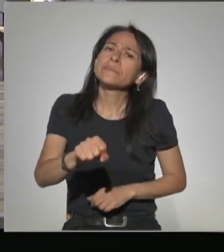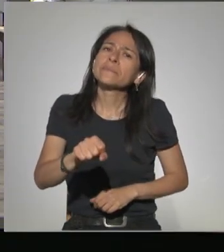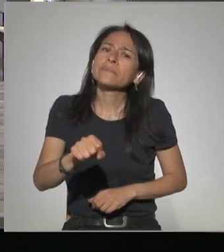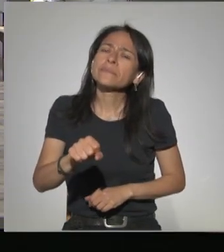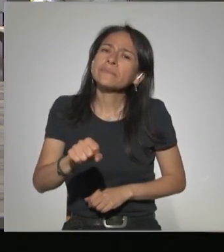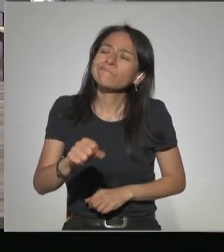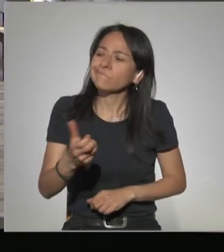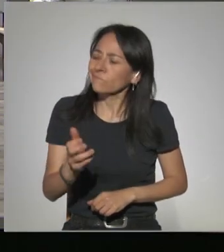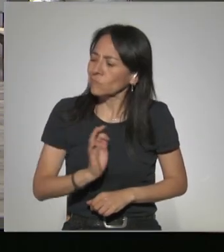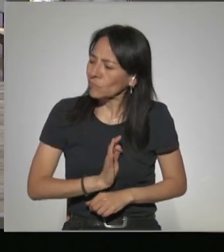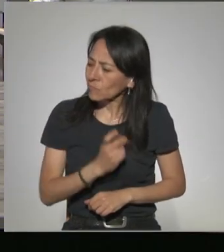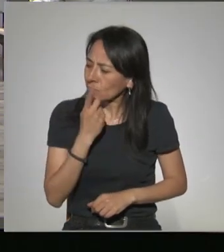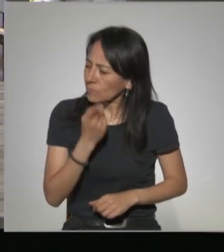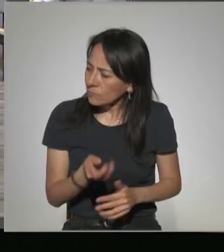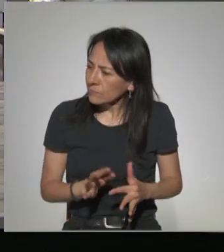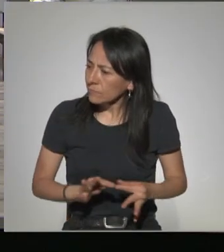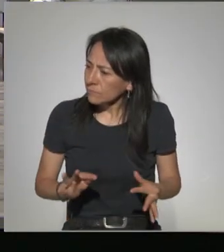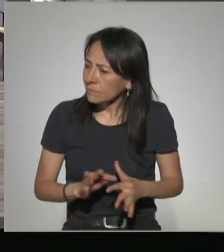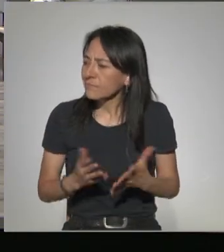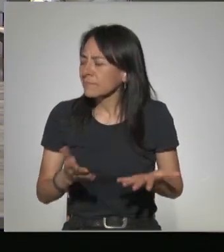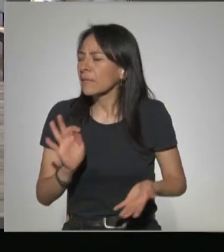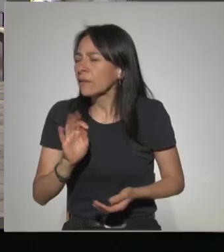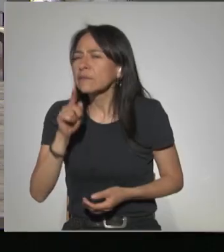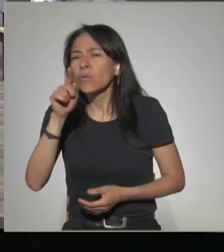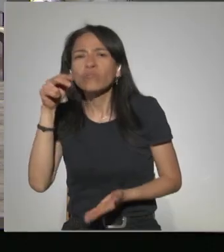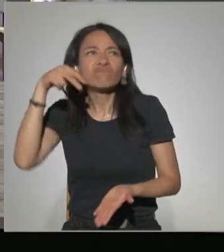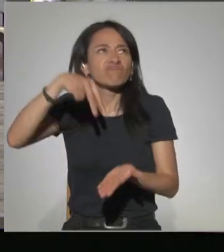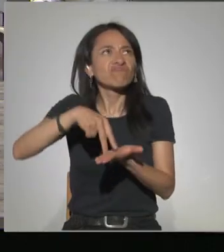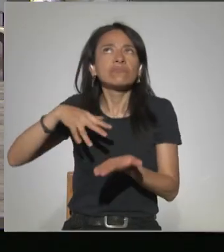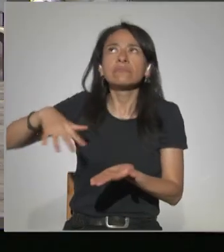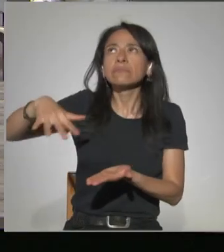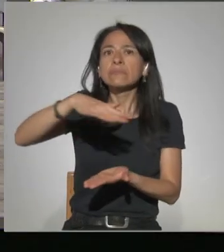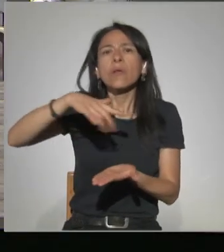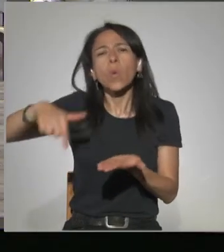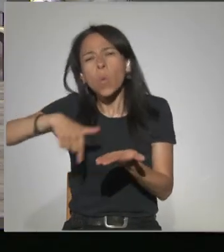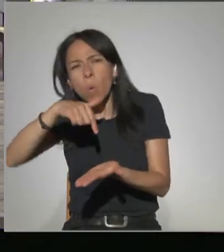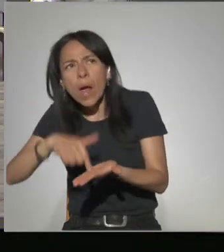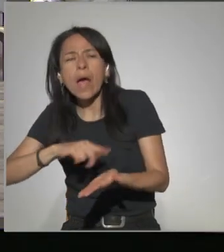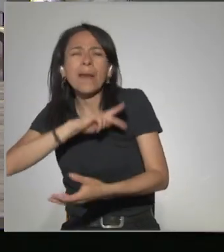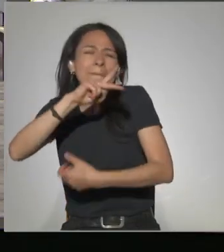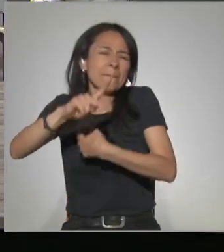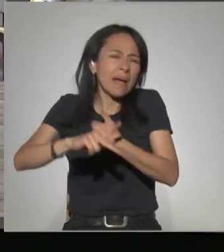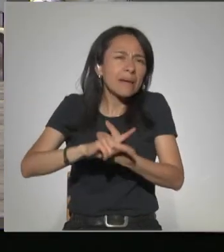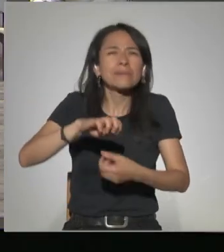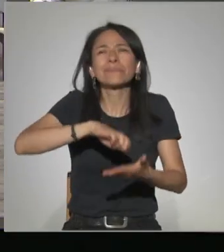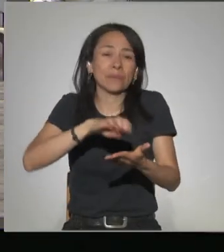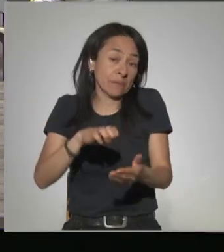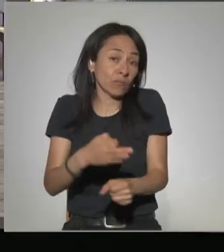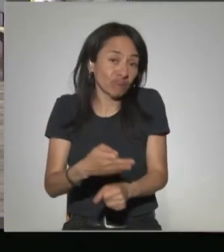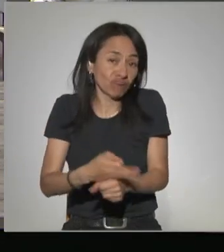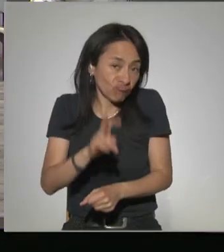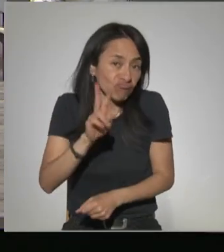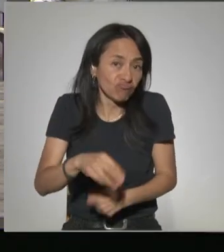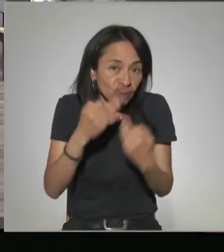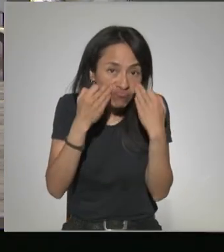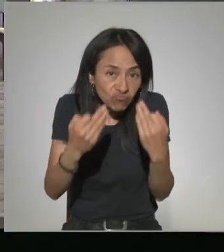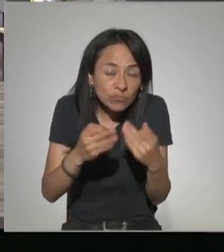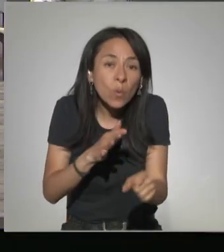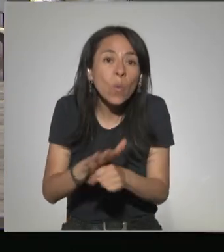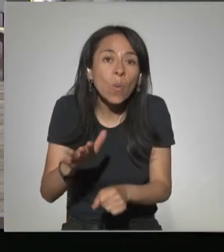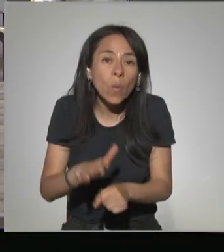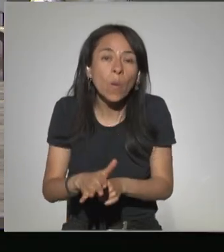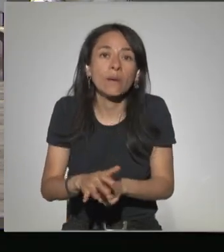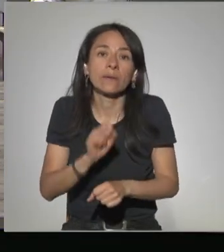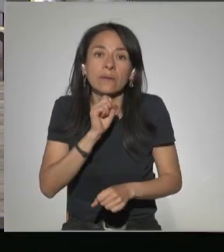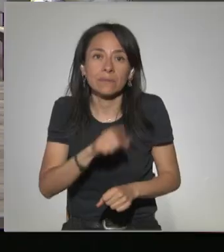pues, ¿cómo decirlo? En lugares, en países, en momentos, por ejemplo, ahorita pues estamos viendo algunas de los